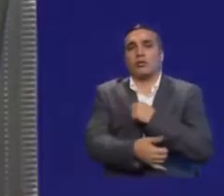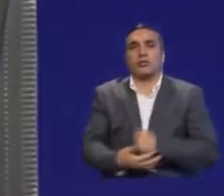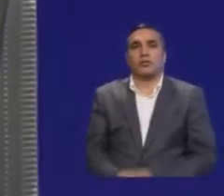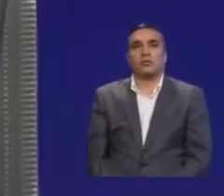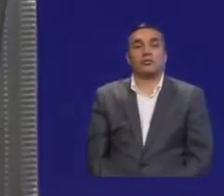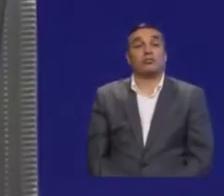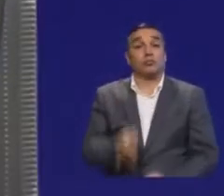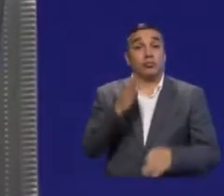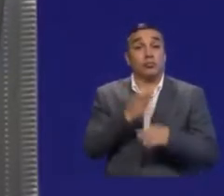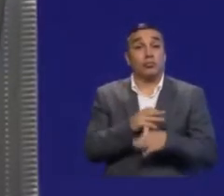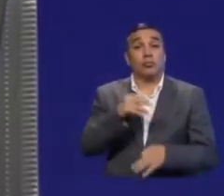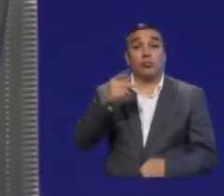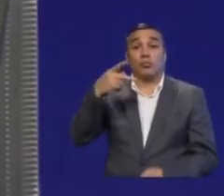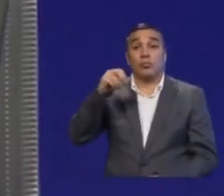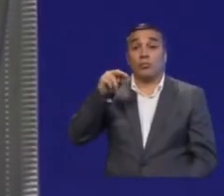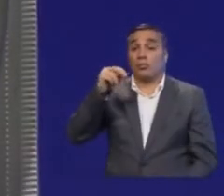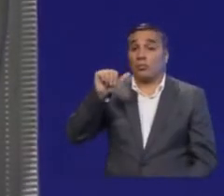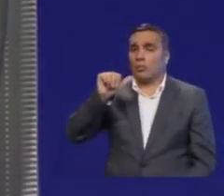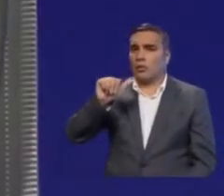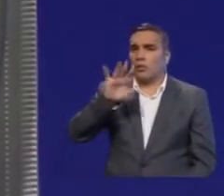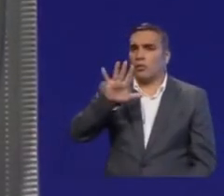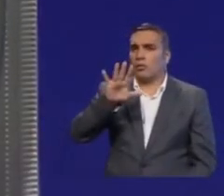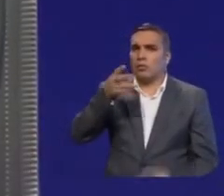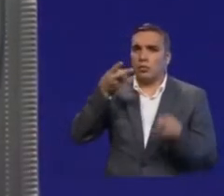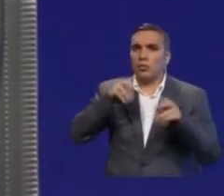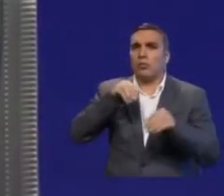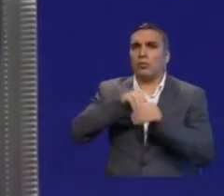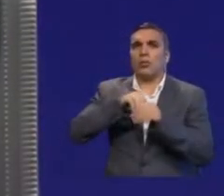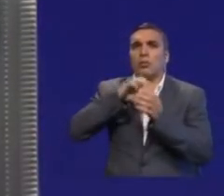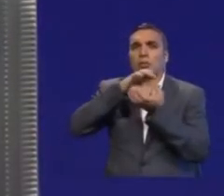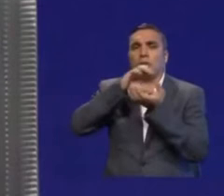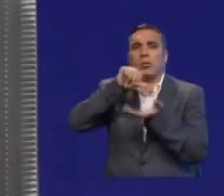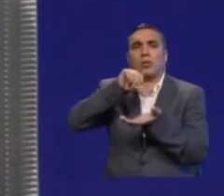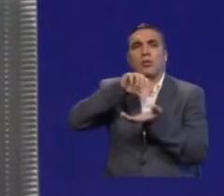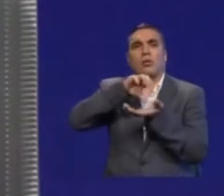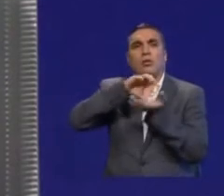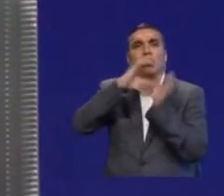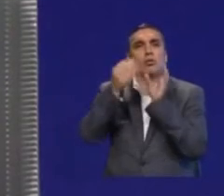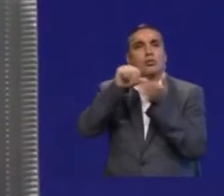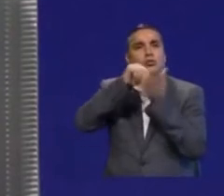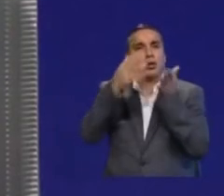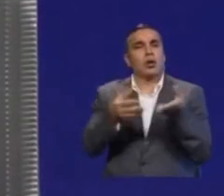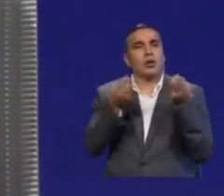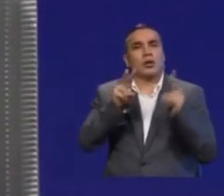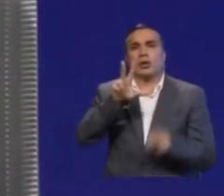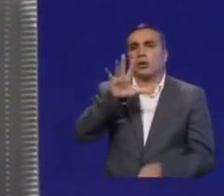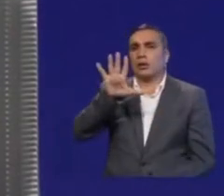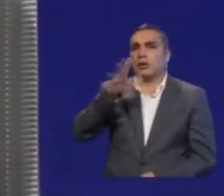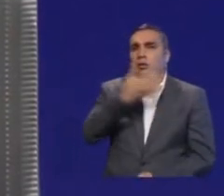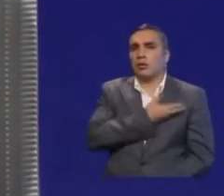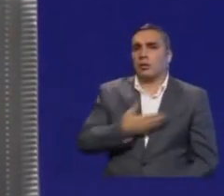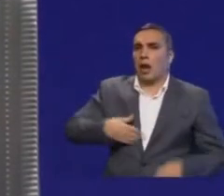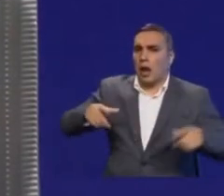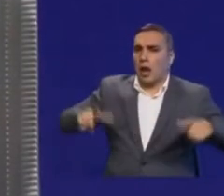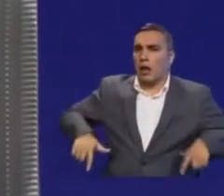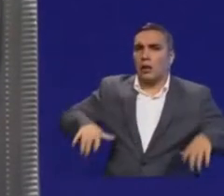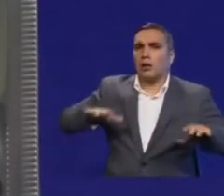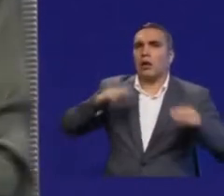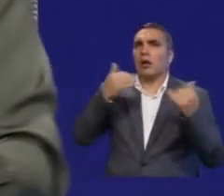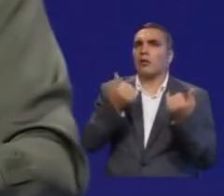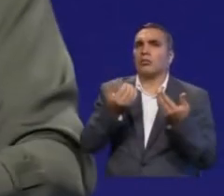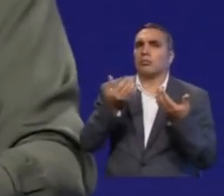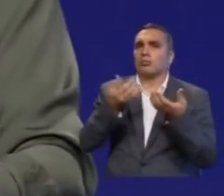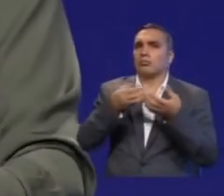Turno de la candidata Peña. Tengo una inquietud, candidata. Usted formó parte de la Revolución Ciudadana y también de Alianza País, del presidente Moreno. ¿Qué le aparta ahora de